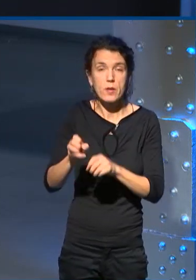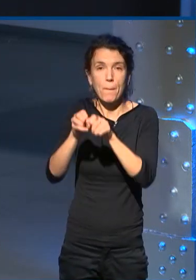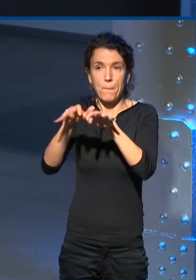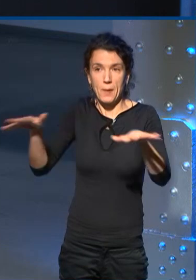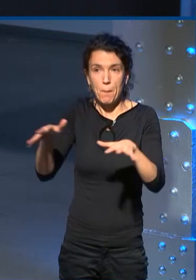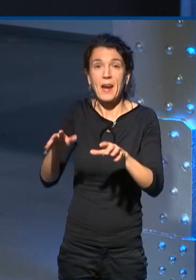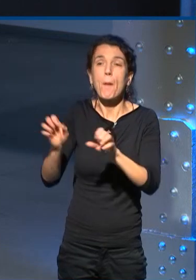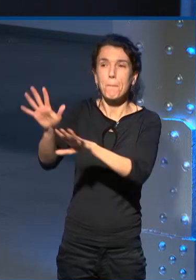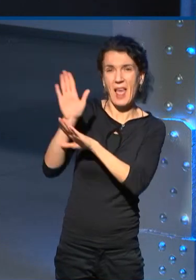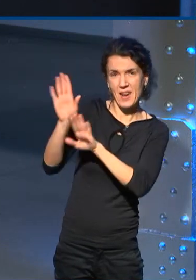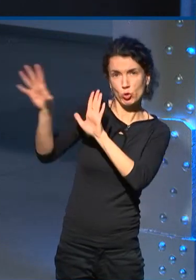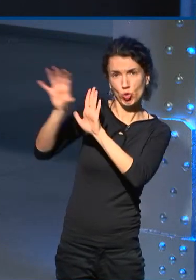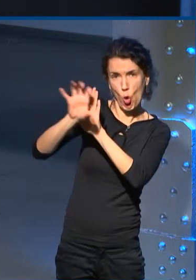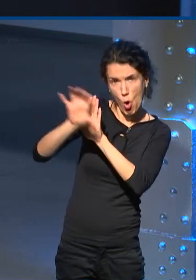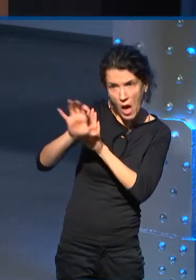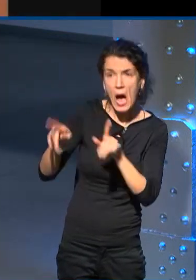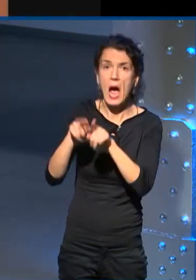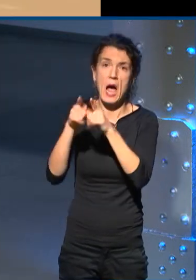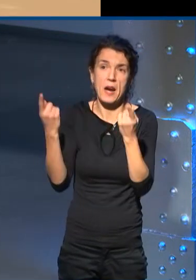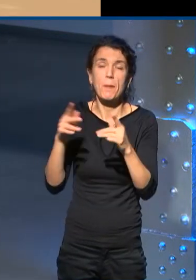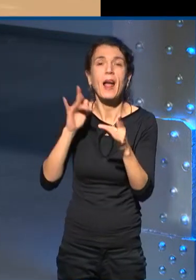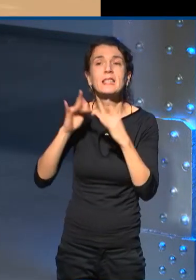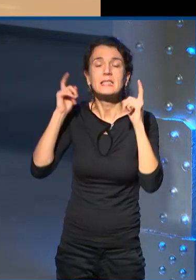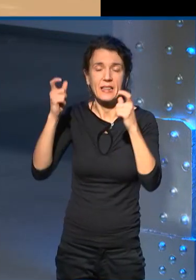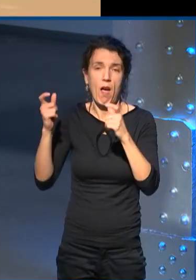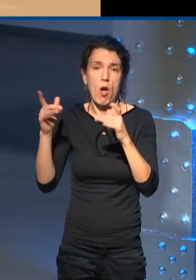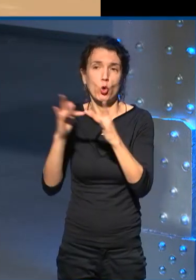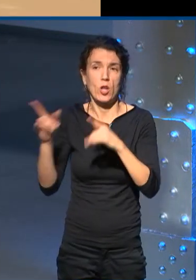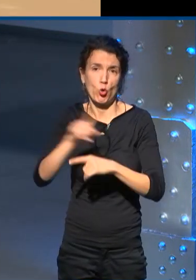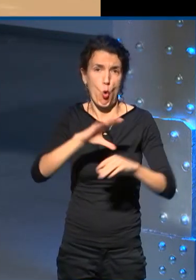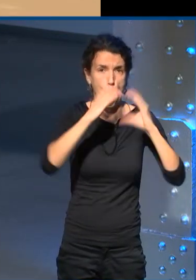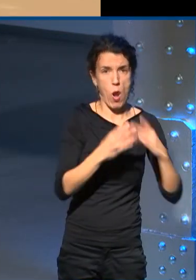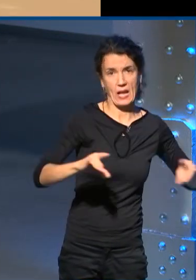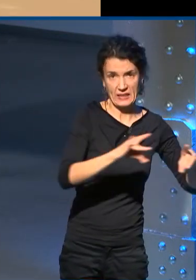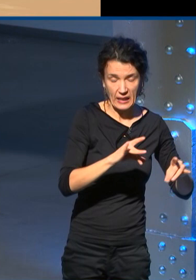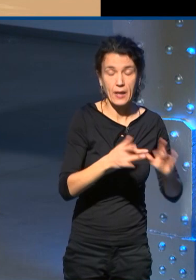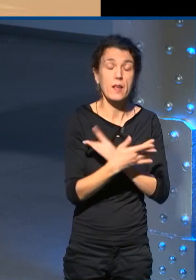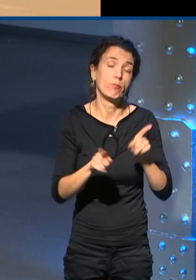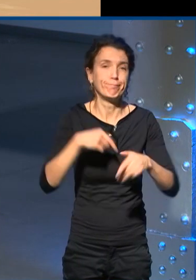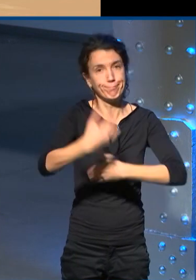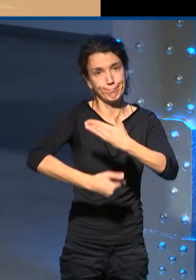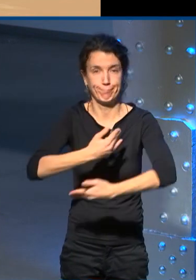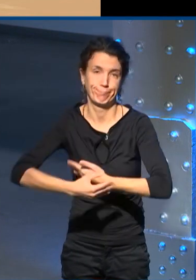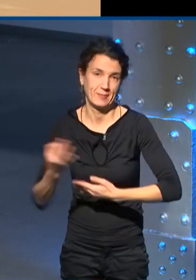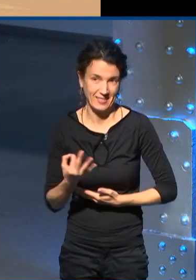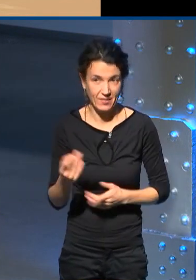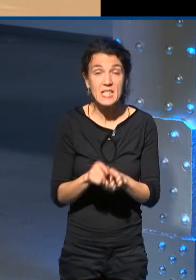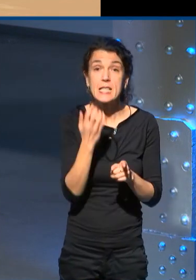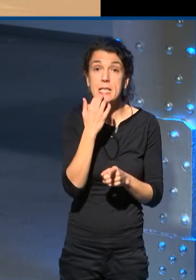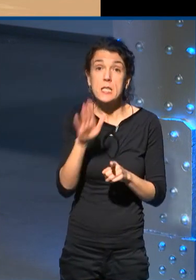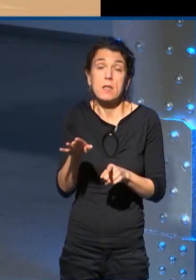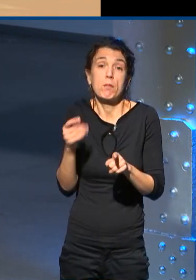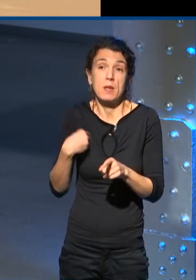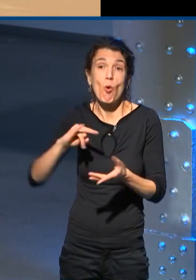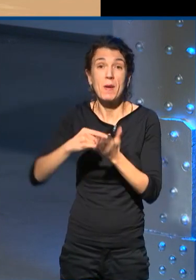paneles solares, antenas y demás para poder comunicar con la Tierra. Hay que progresar, hay que avanzar. Si nos quedamos en este